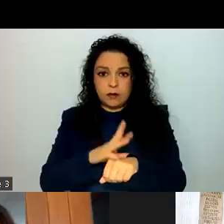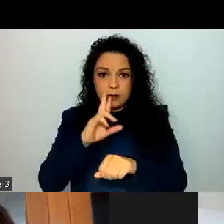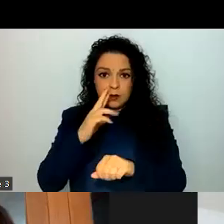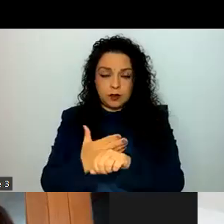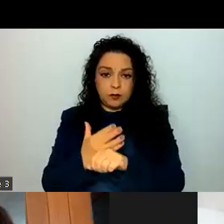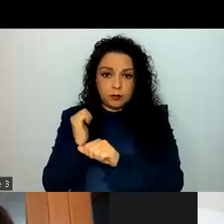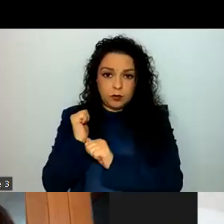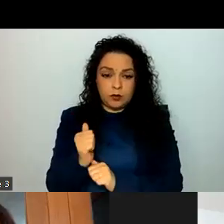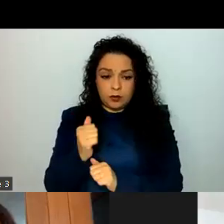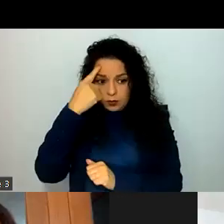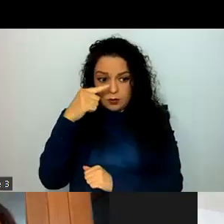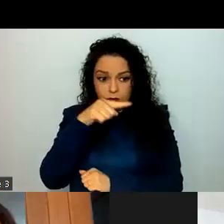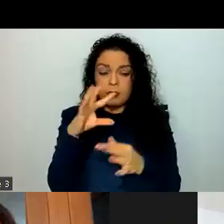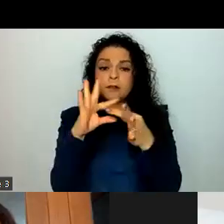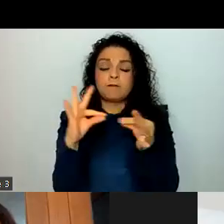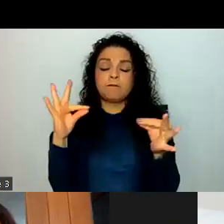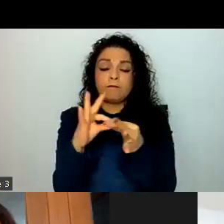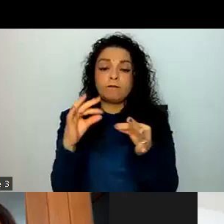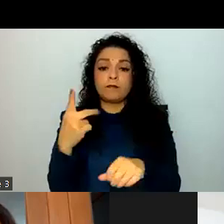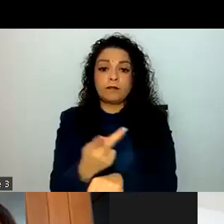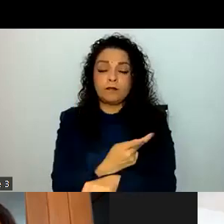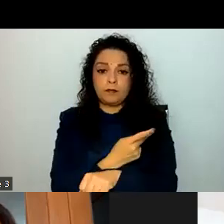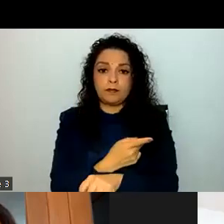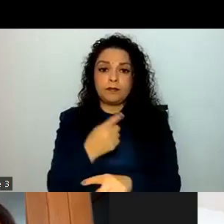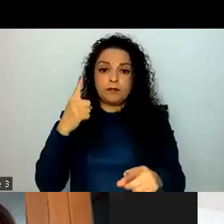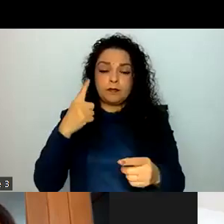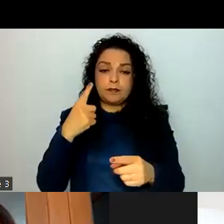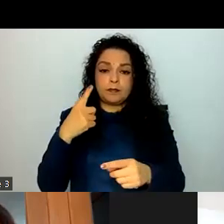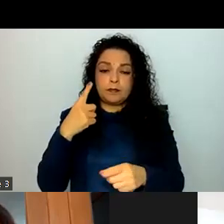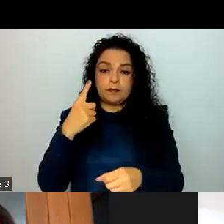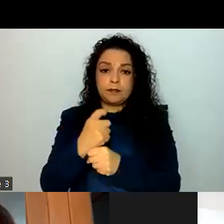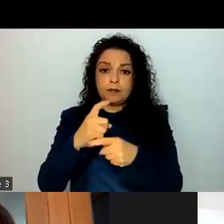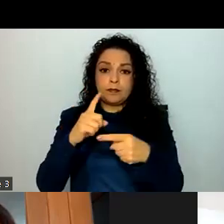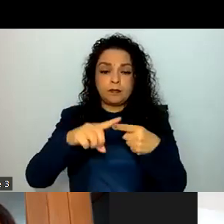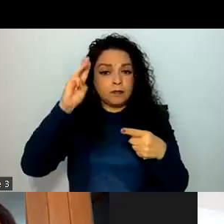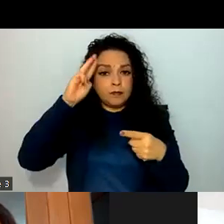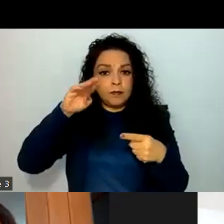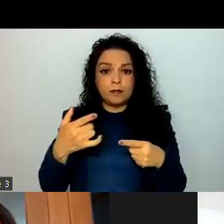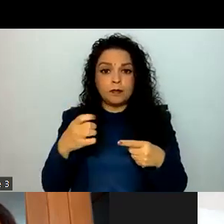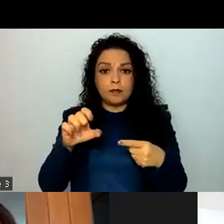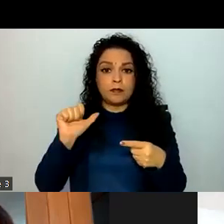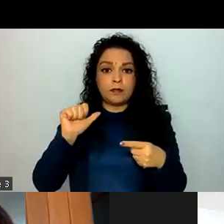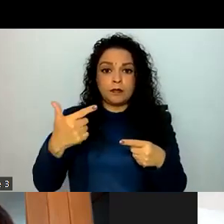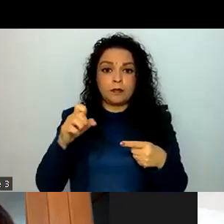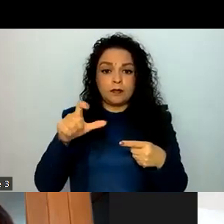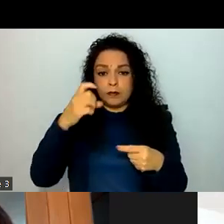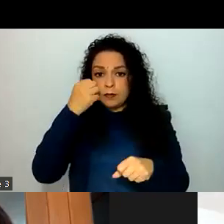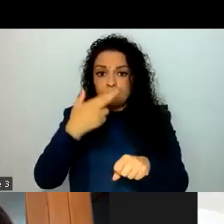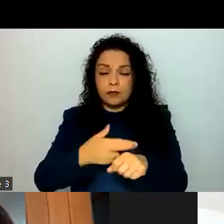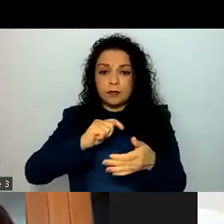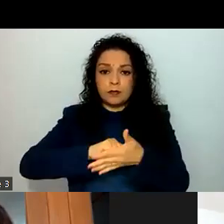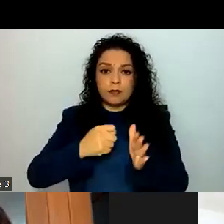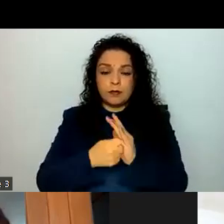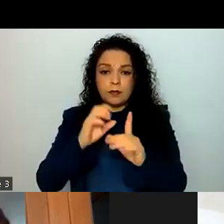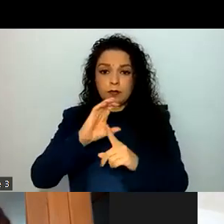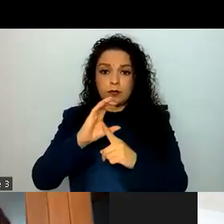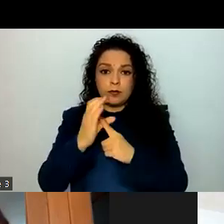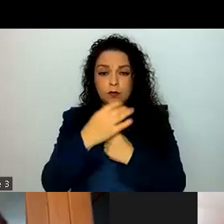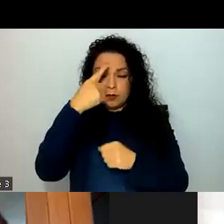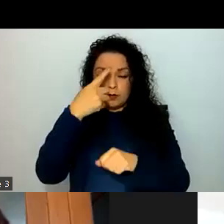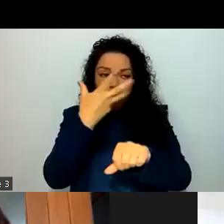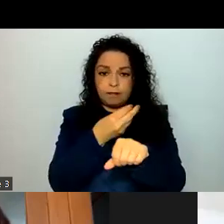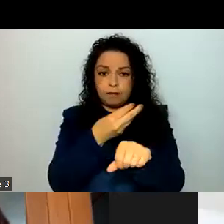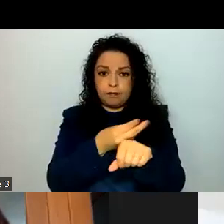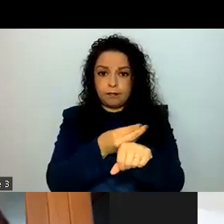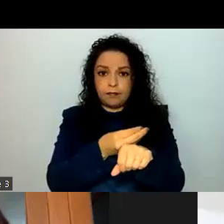asunto para exponer sus argumentos. En primera instancia, el maestro Miguel Ángel Gutiérrez Cabañas, secretario técnico de la Comisión de Reconstrucción